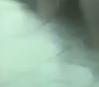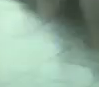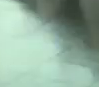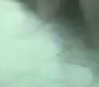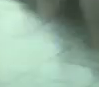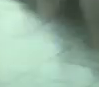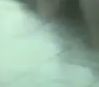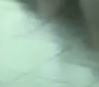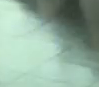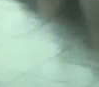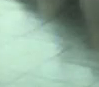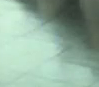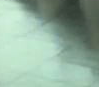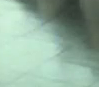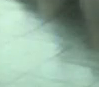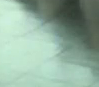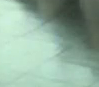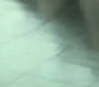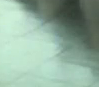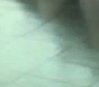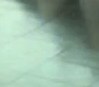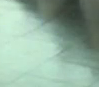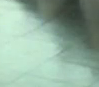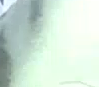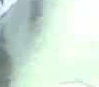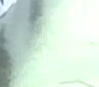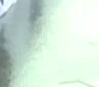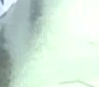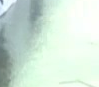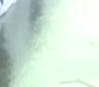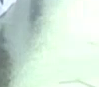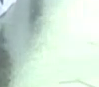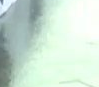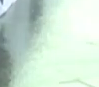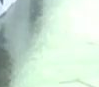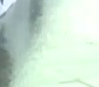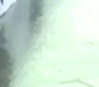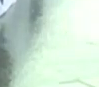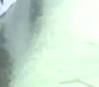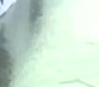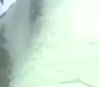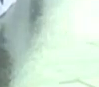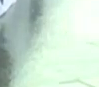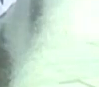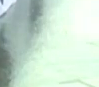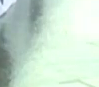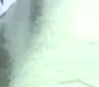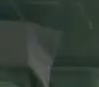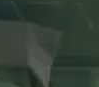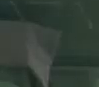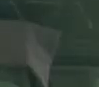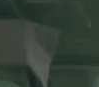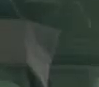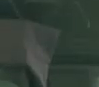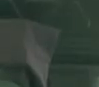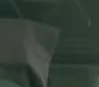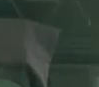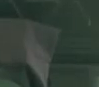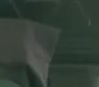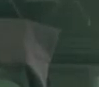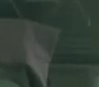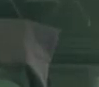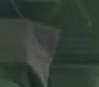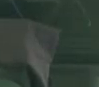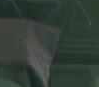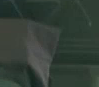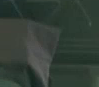sesión ordinaria del consejo metropolitano de quito no se instaló por falta de cuórum concejales de minoría piden que el alcalde rinda